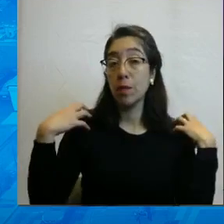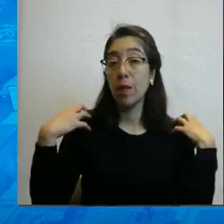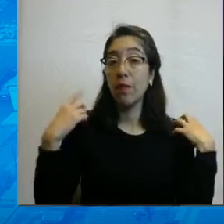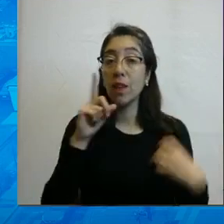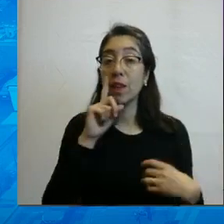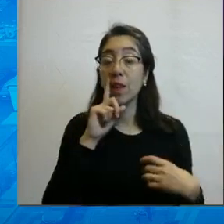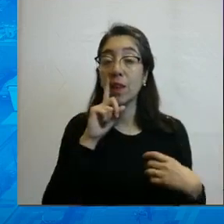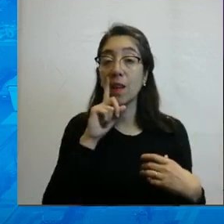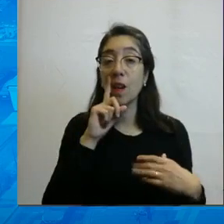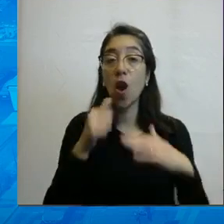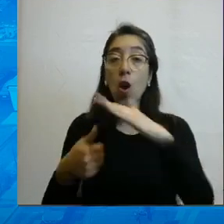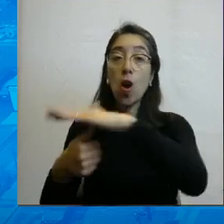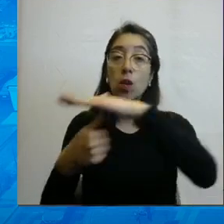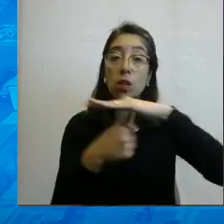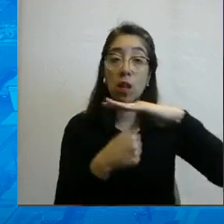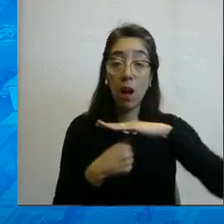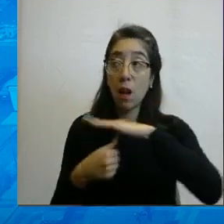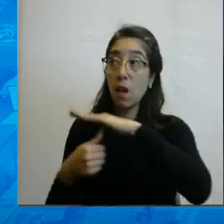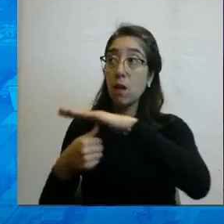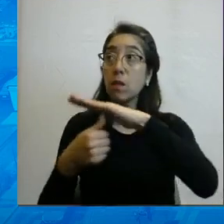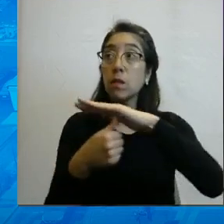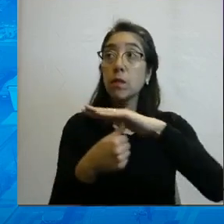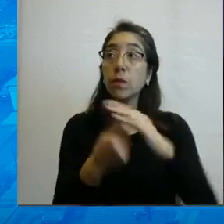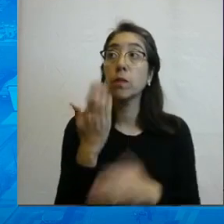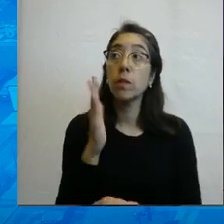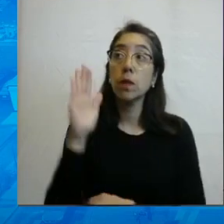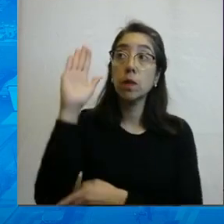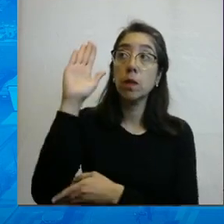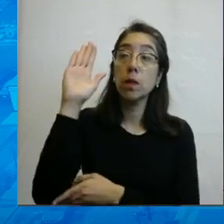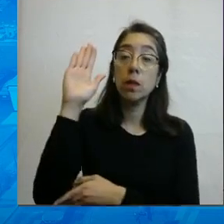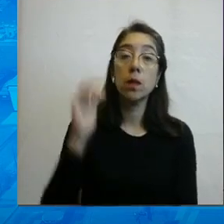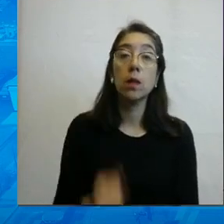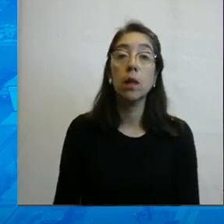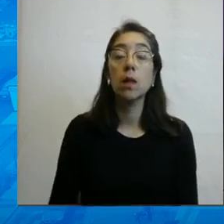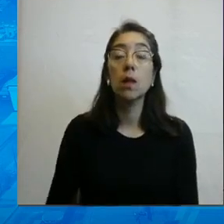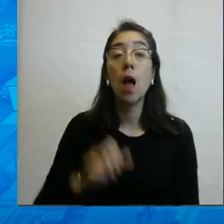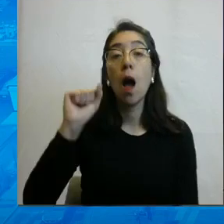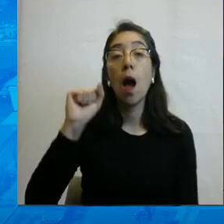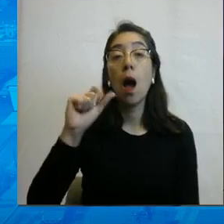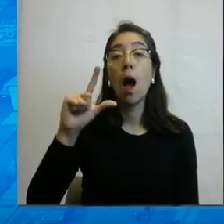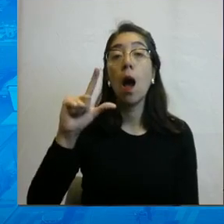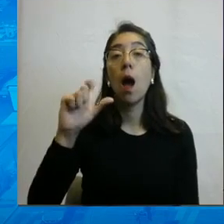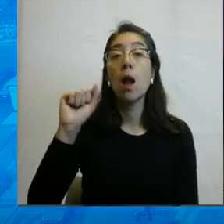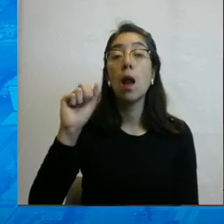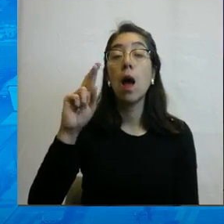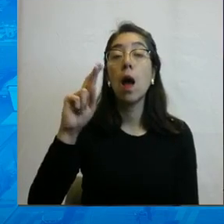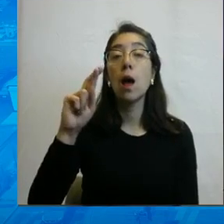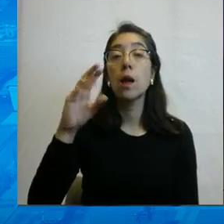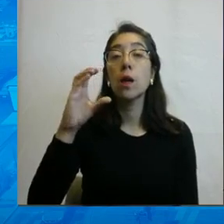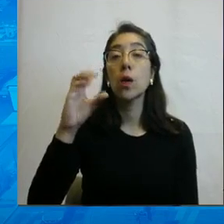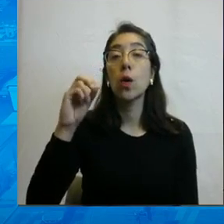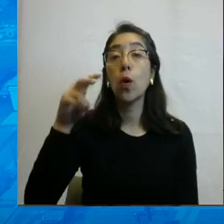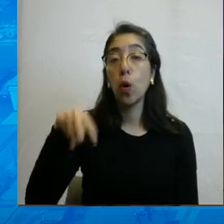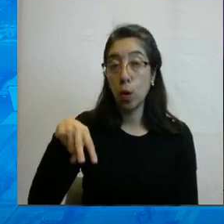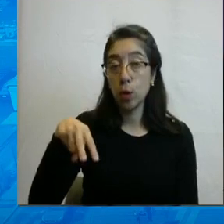Me indican quiénes van a tomar la palabra para anotarlos. Concejales Alarcón, Mendoza,